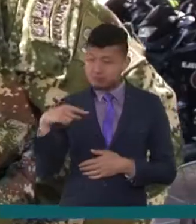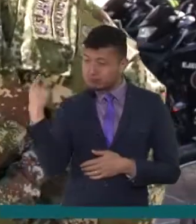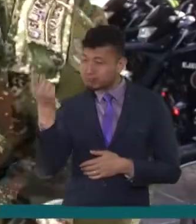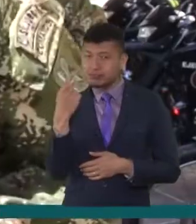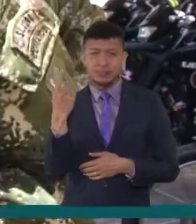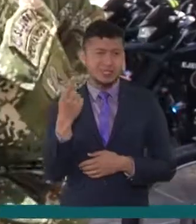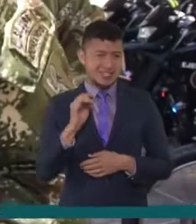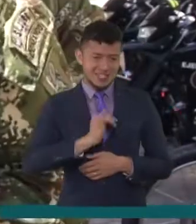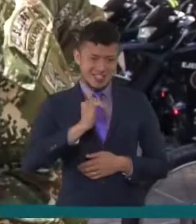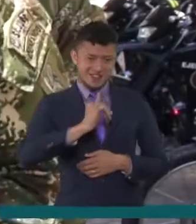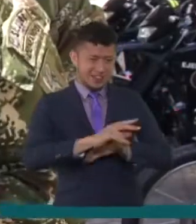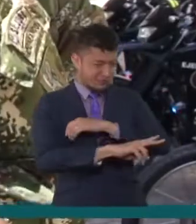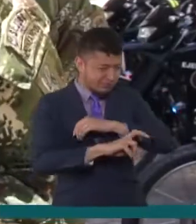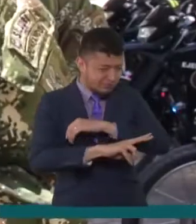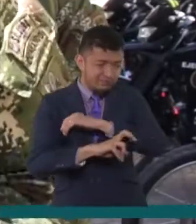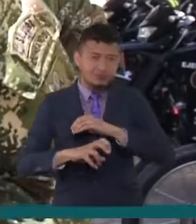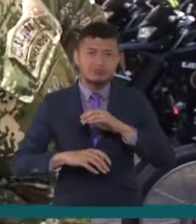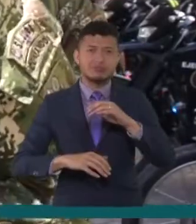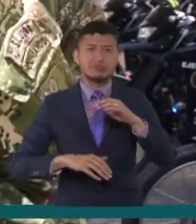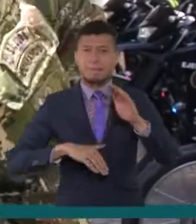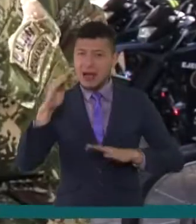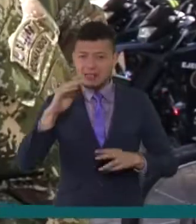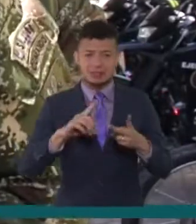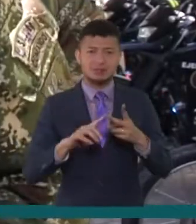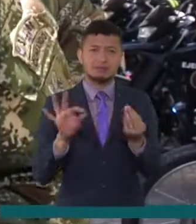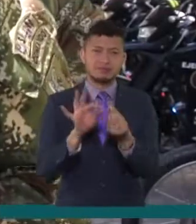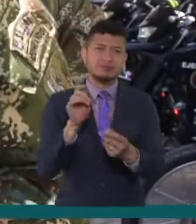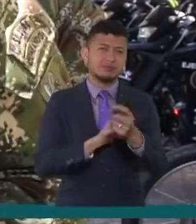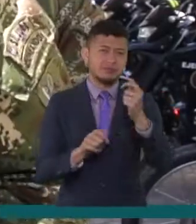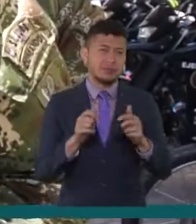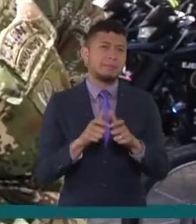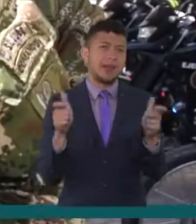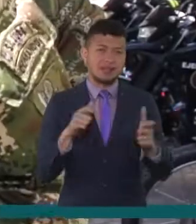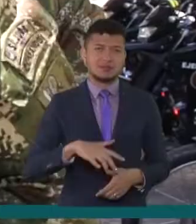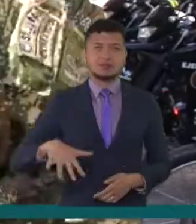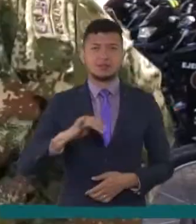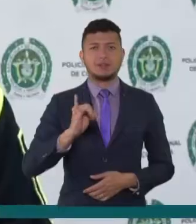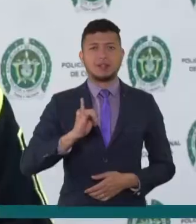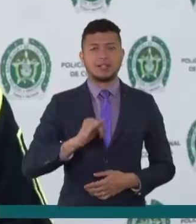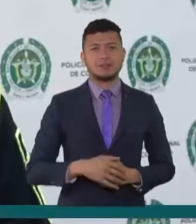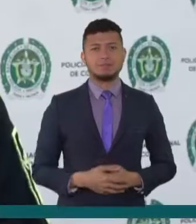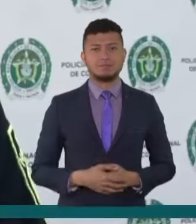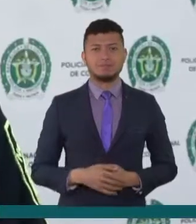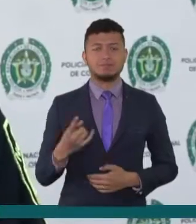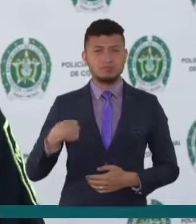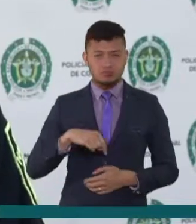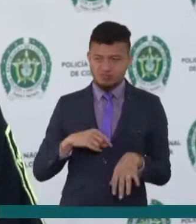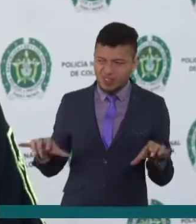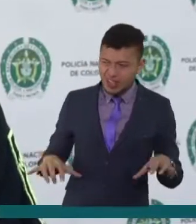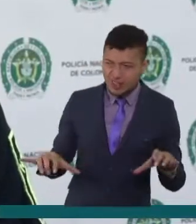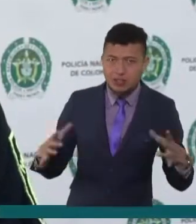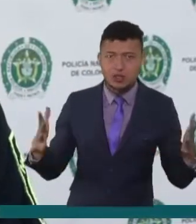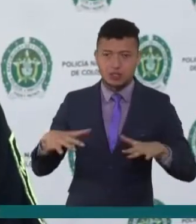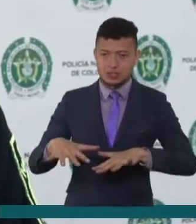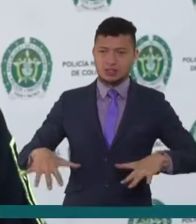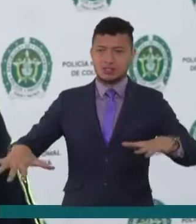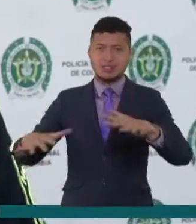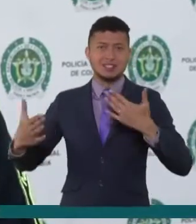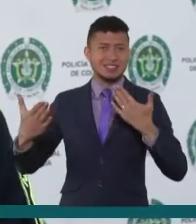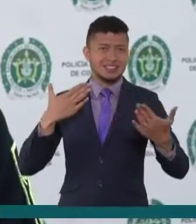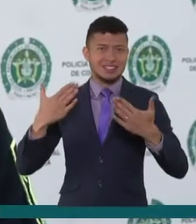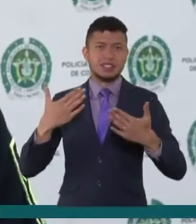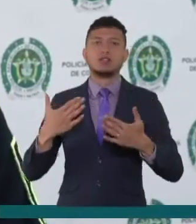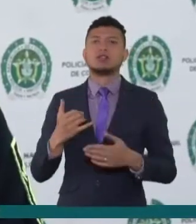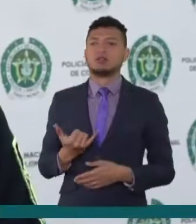Los delitos que más se cometen en la ciudad de Ibagué es el hurto y el tráfico de estupefacientes. Inicialmente estamos haciendo actividades en la